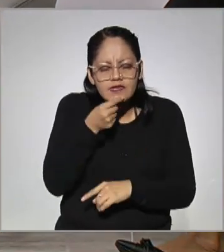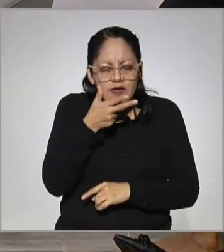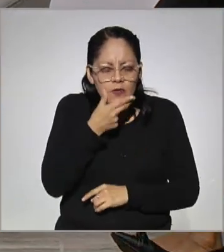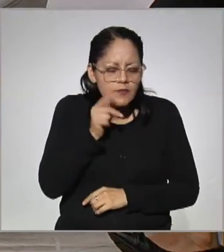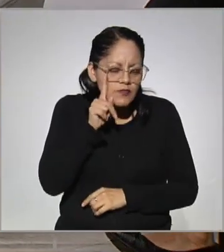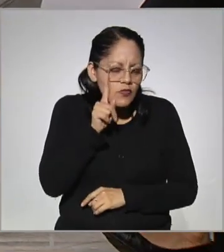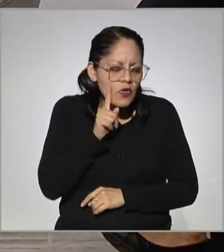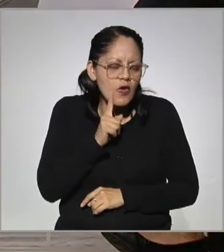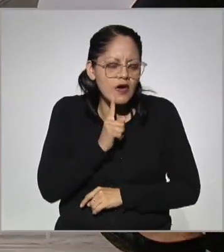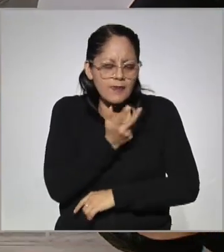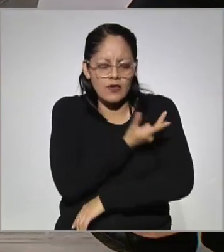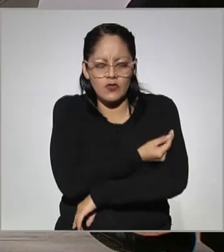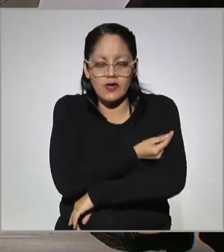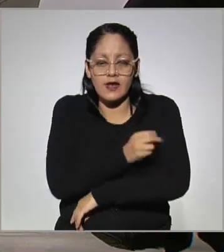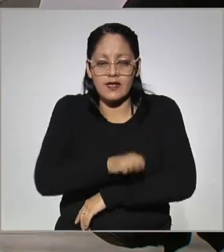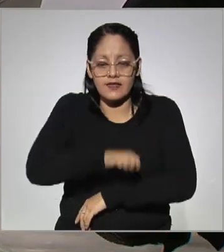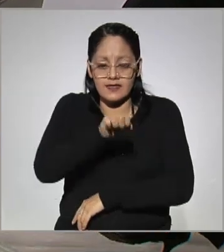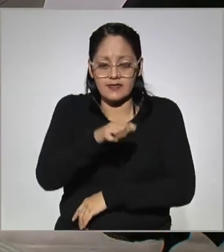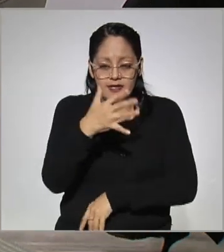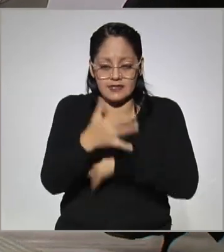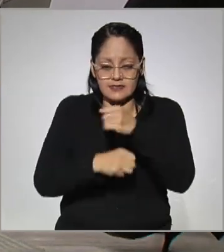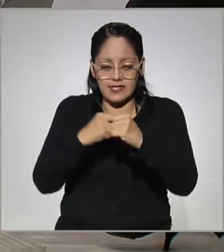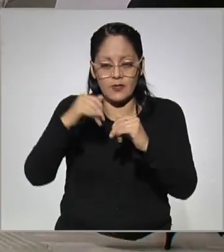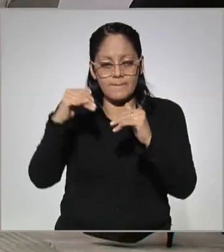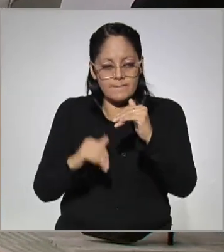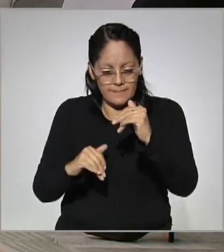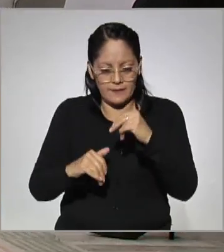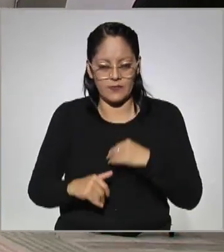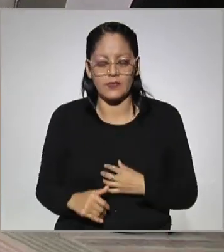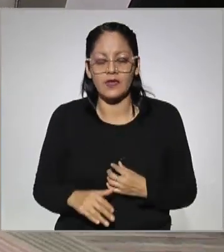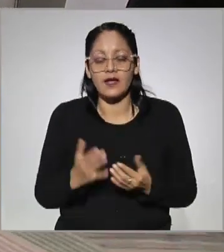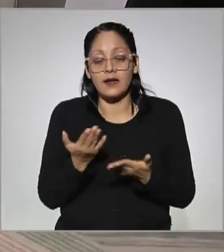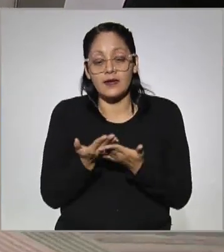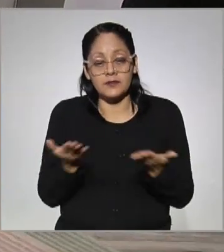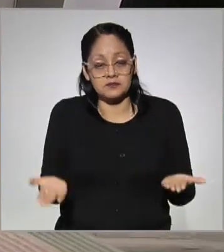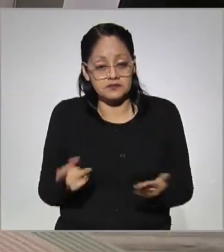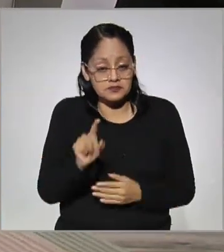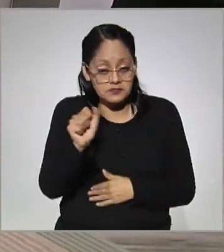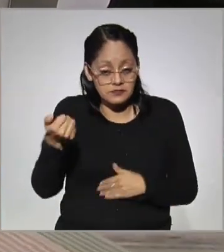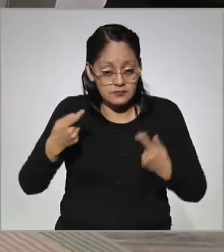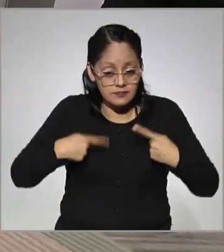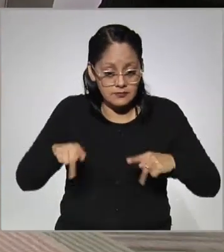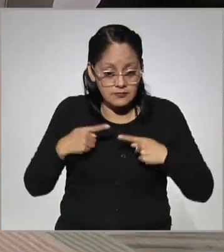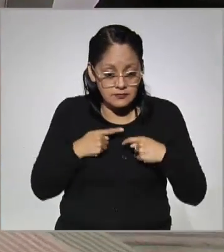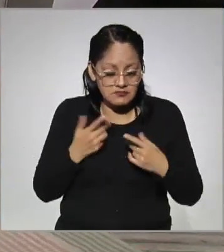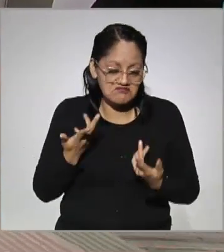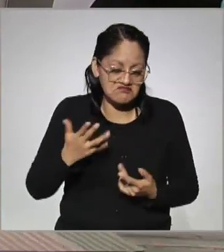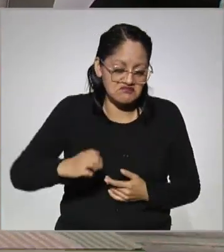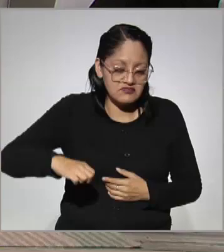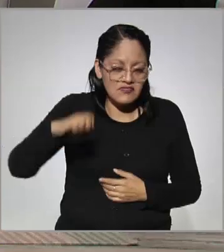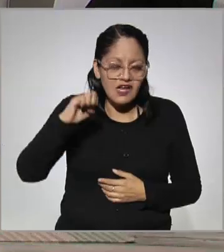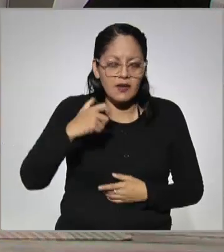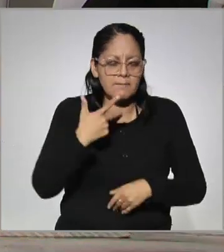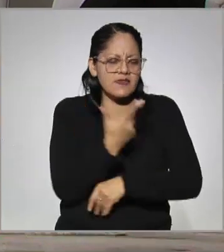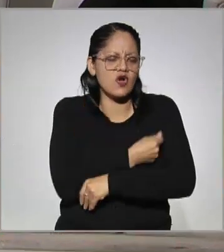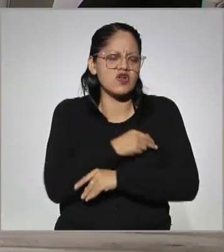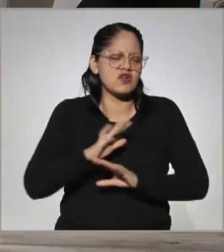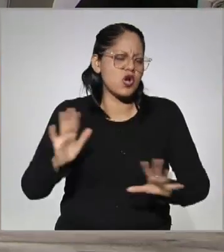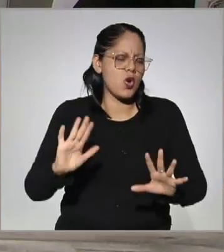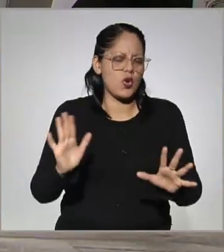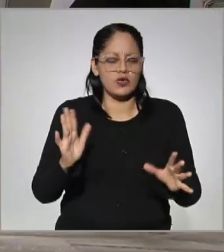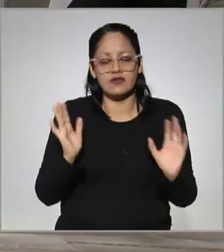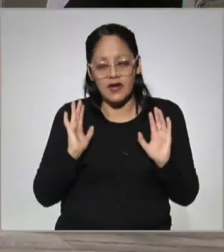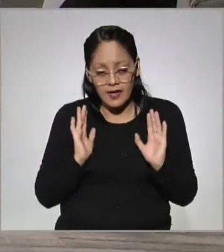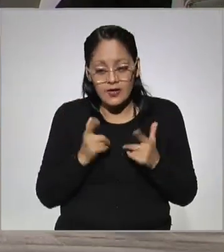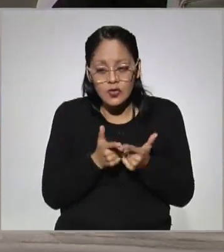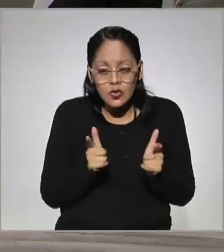niños menores de 15 años. Ahora, no significa que las demás personas que tenemos más edad no nos debamos de vacunar. Idealmente es ese